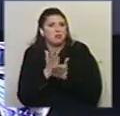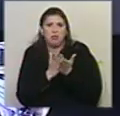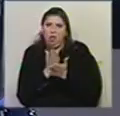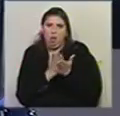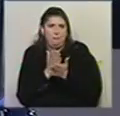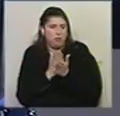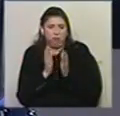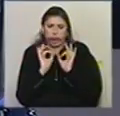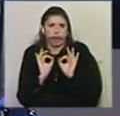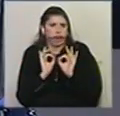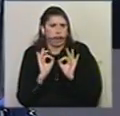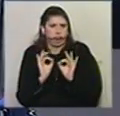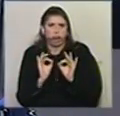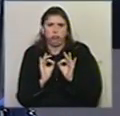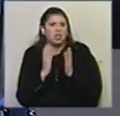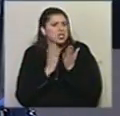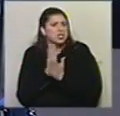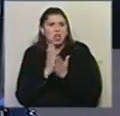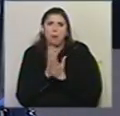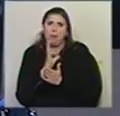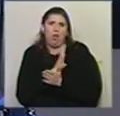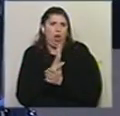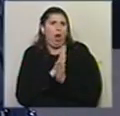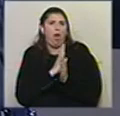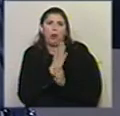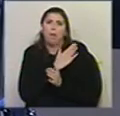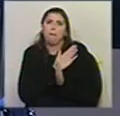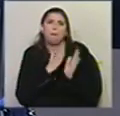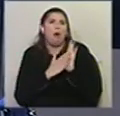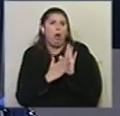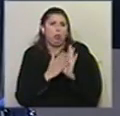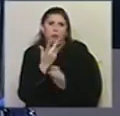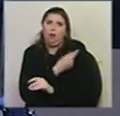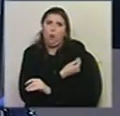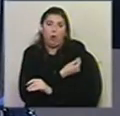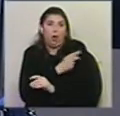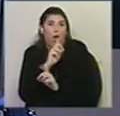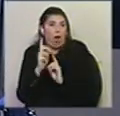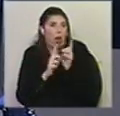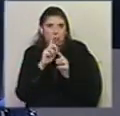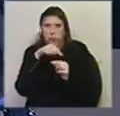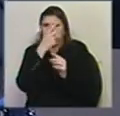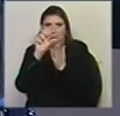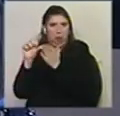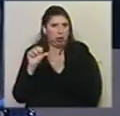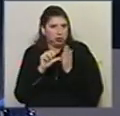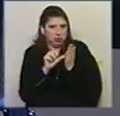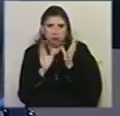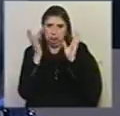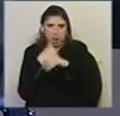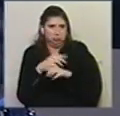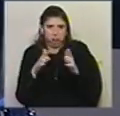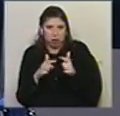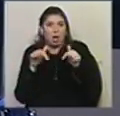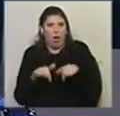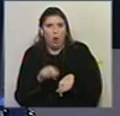sanitaria y garantiza todas las vacunas que hay, algunas que no están en la mayoría de los países de la región, que han sido incorporadas. Sin embargo, con esa